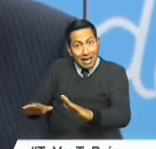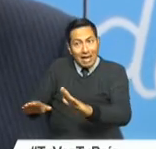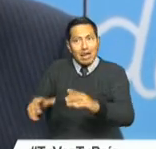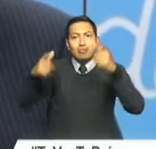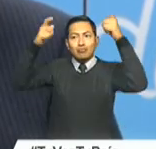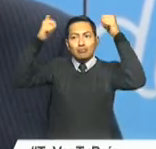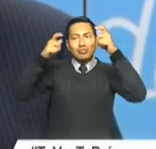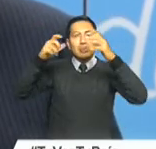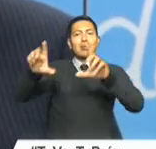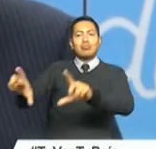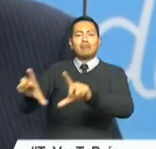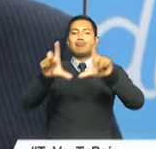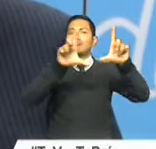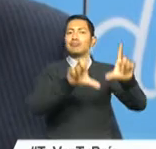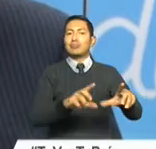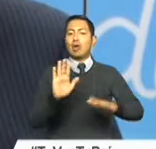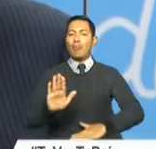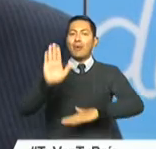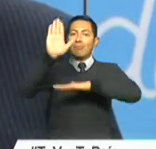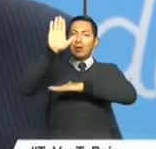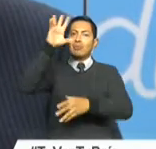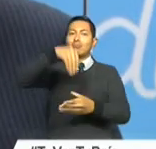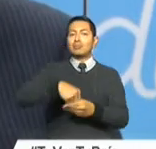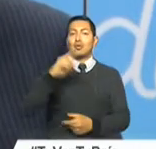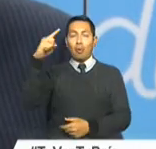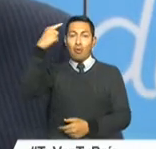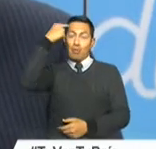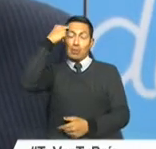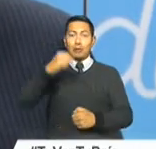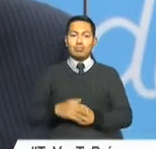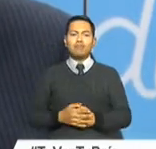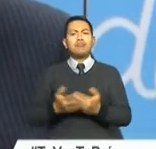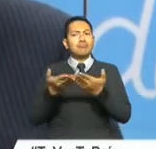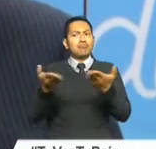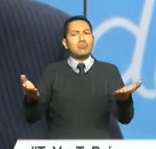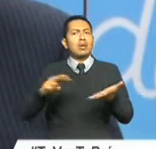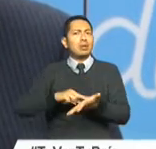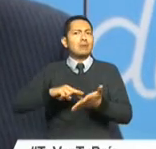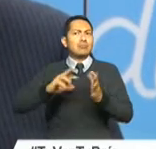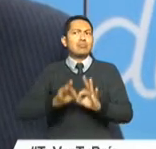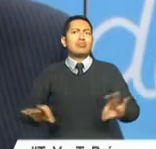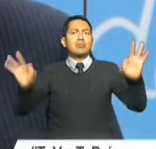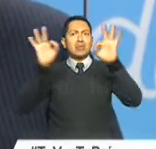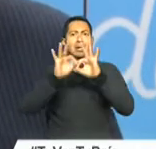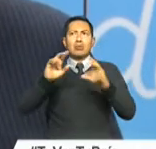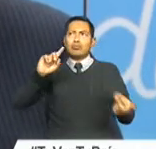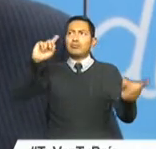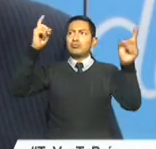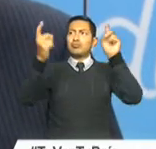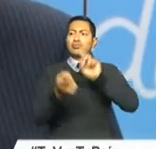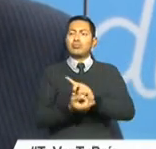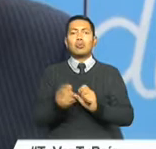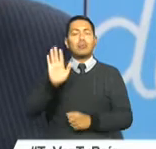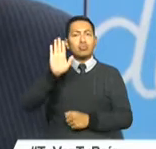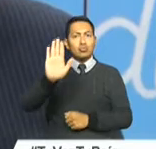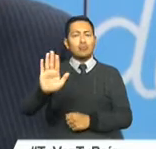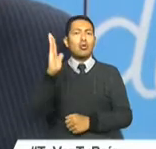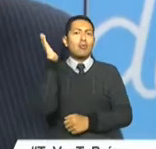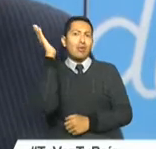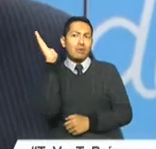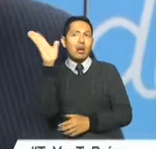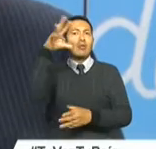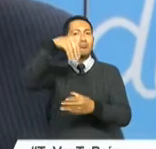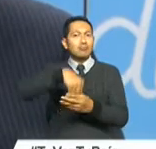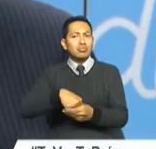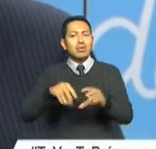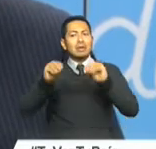es una cifra de alto impacto, digamos, en términos de la renovación, digamos, de su estructura